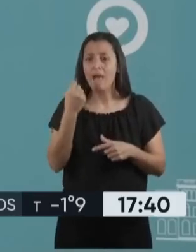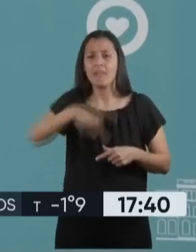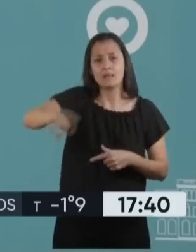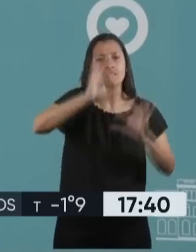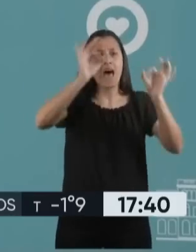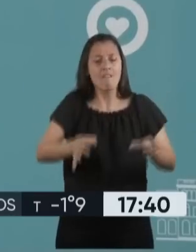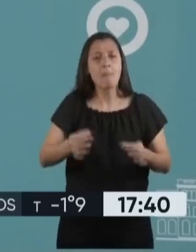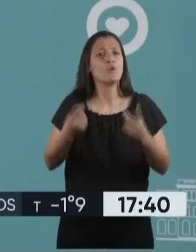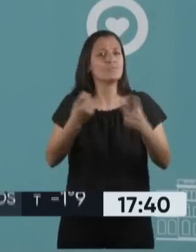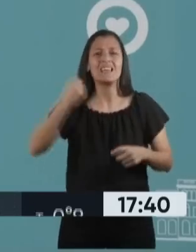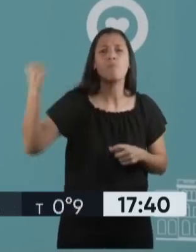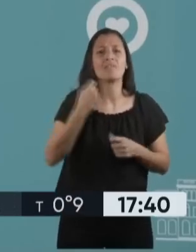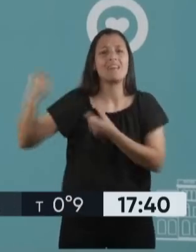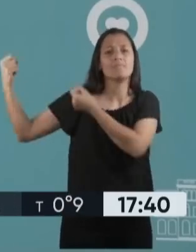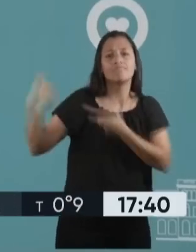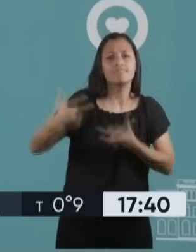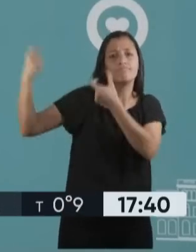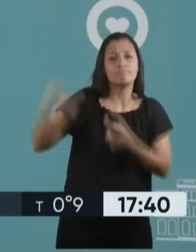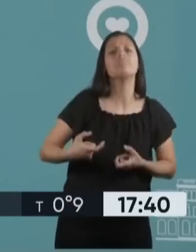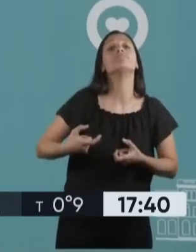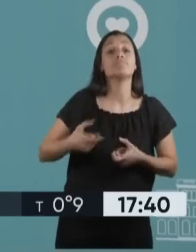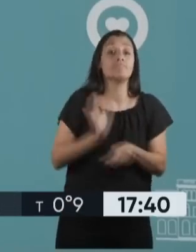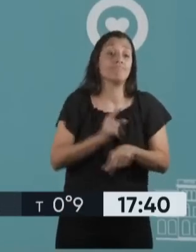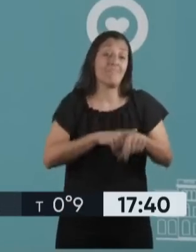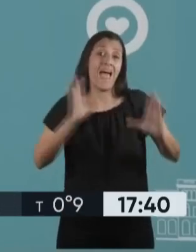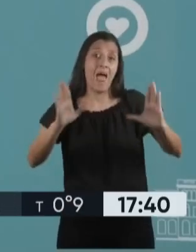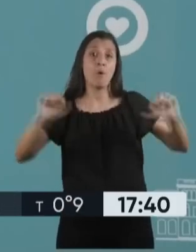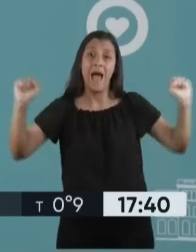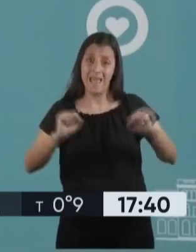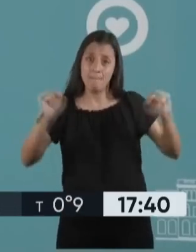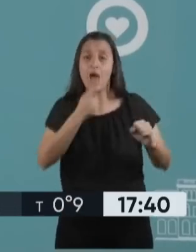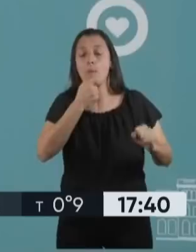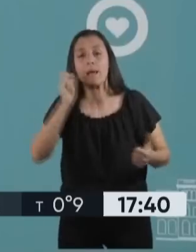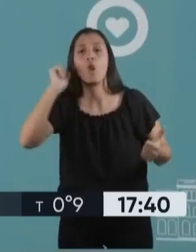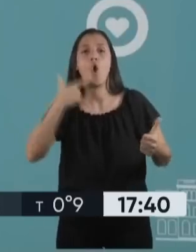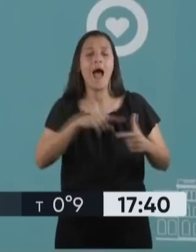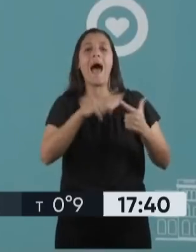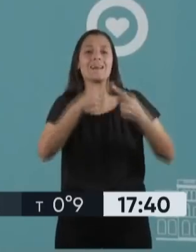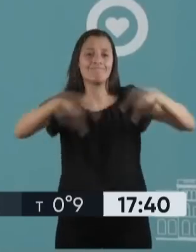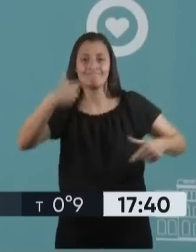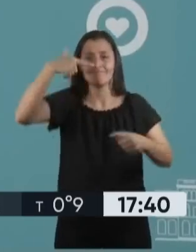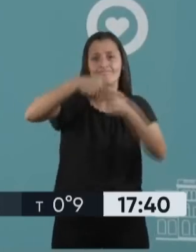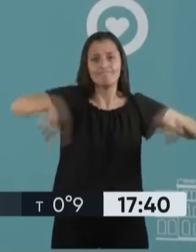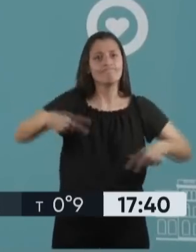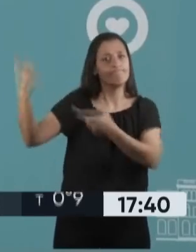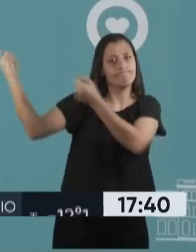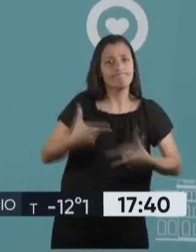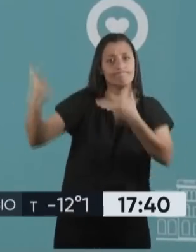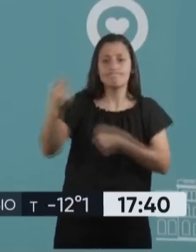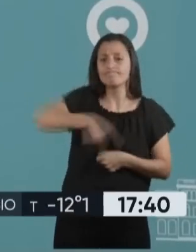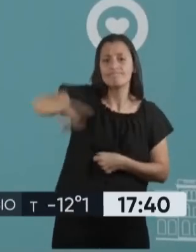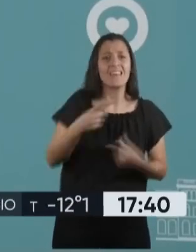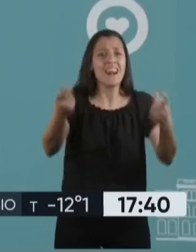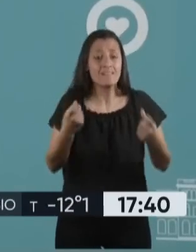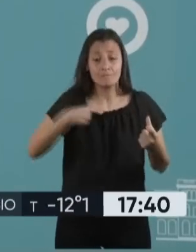necesidad de importar, por ejemplo, en el invierno gasoil o combustible, lo que se ha tenido que importar y por esto